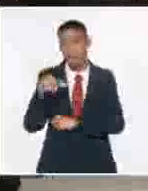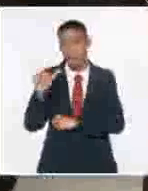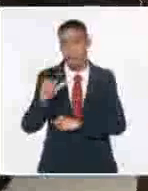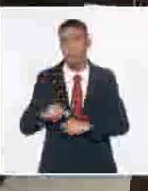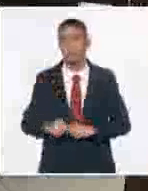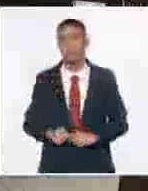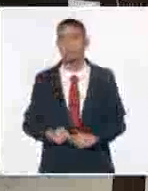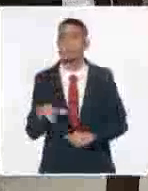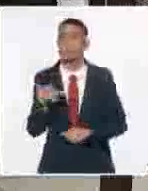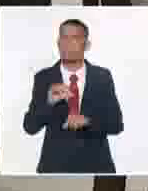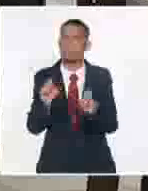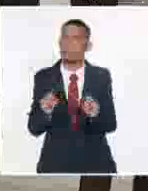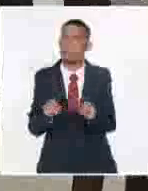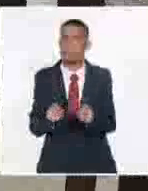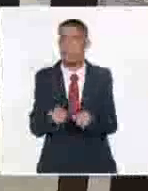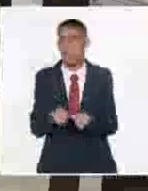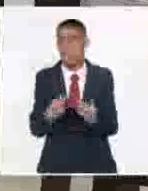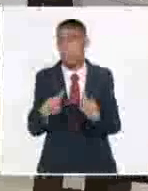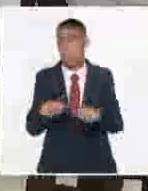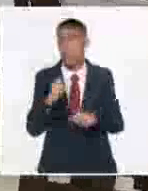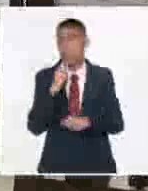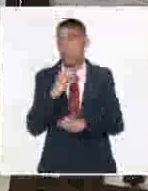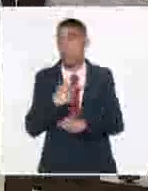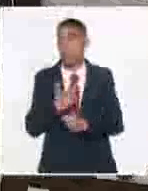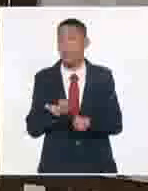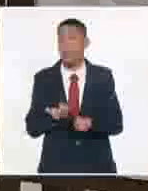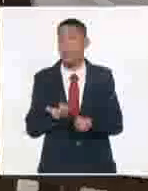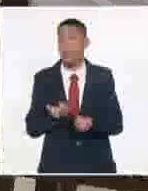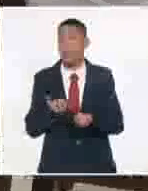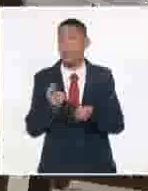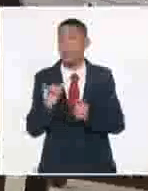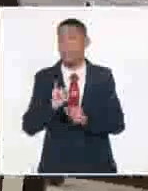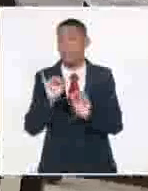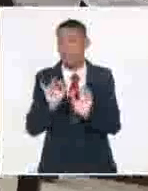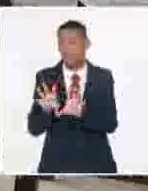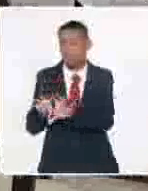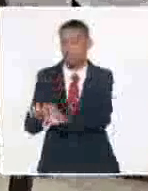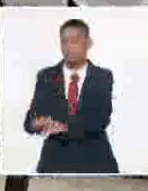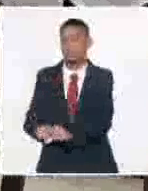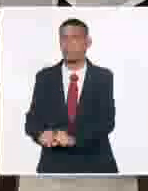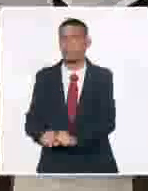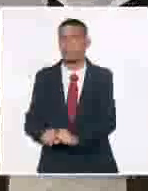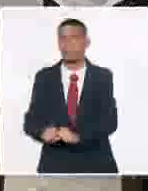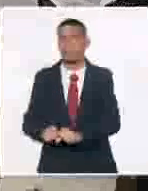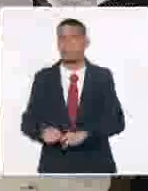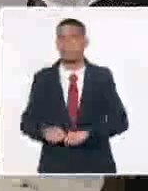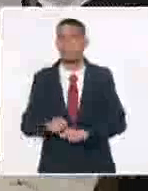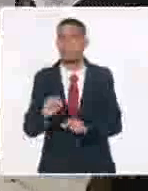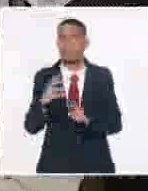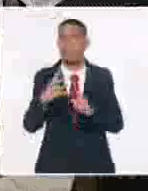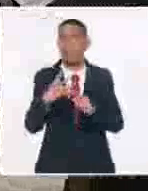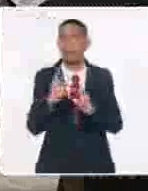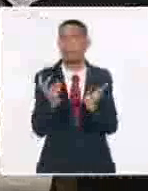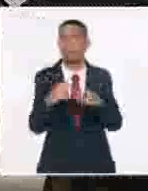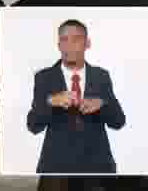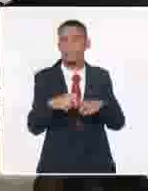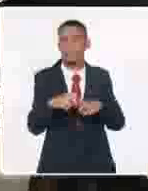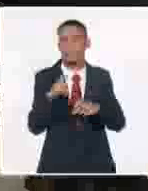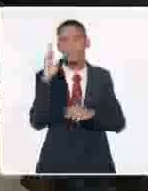sus obligaciones como potencia ocupante en virtud del Cuarto Convenio de Ginebra.